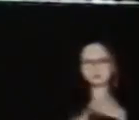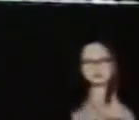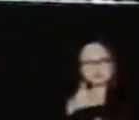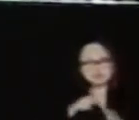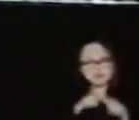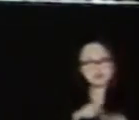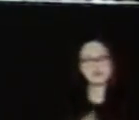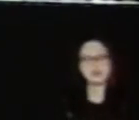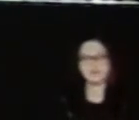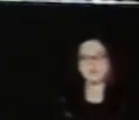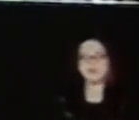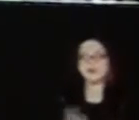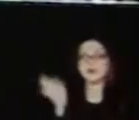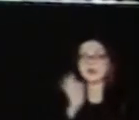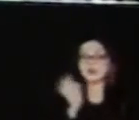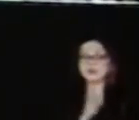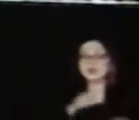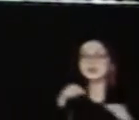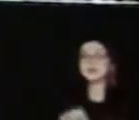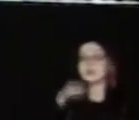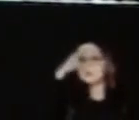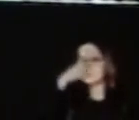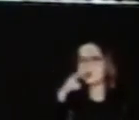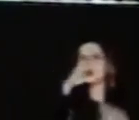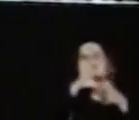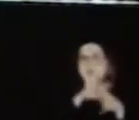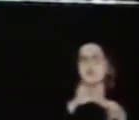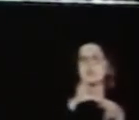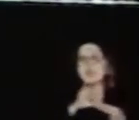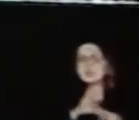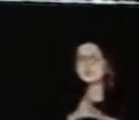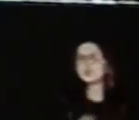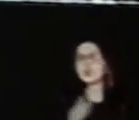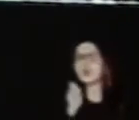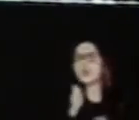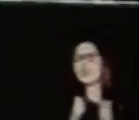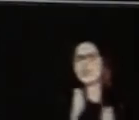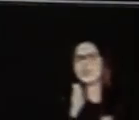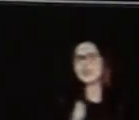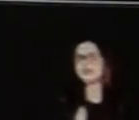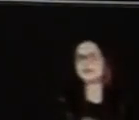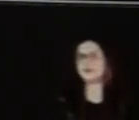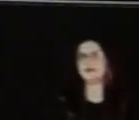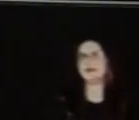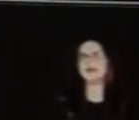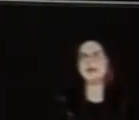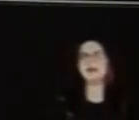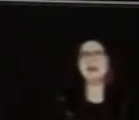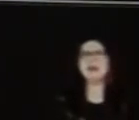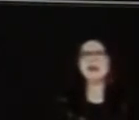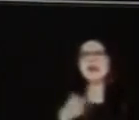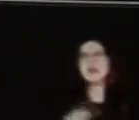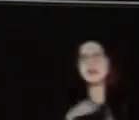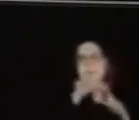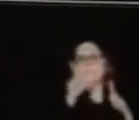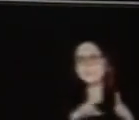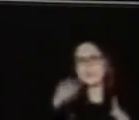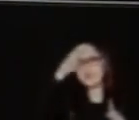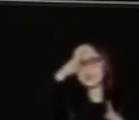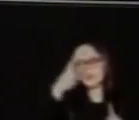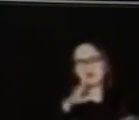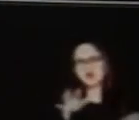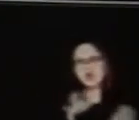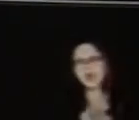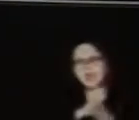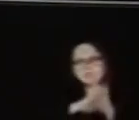Si definimos en pocas palabras las tres grandes transformaciones de nuestra